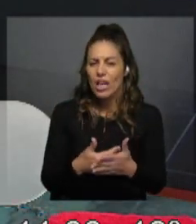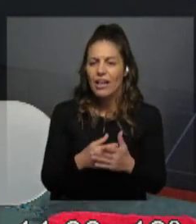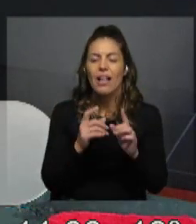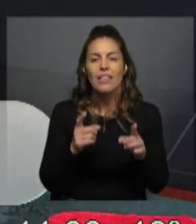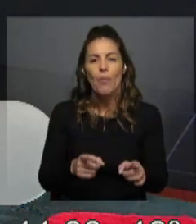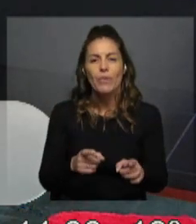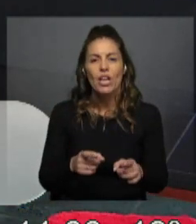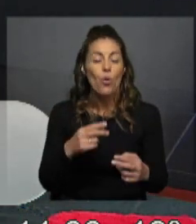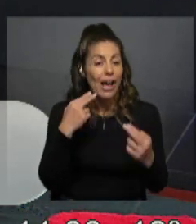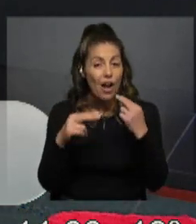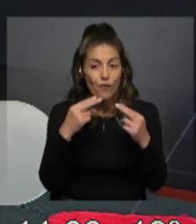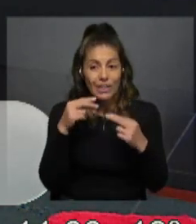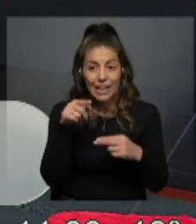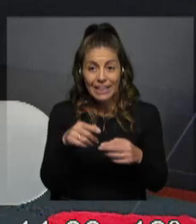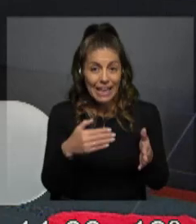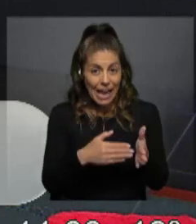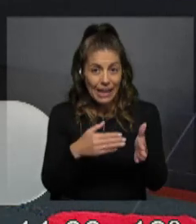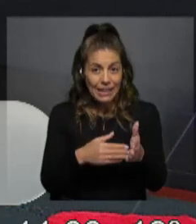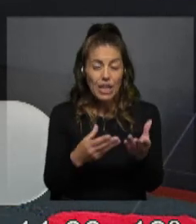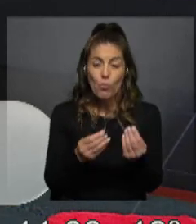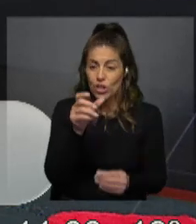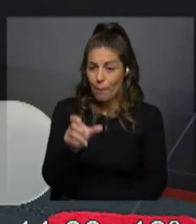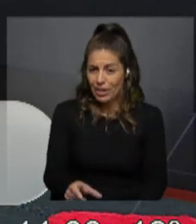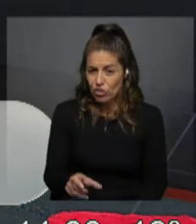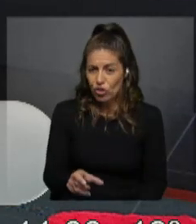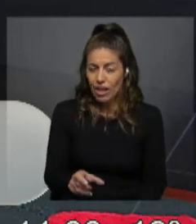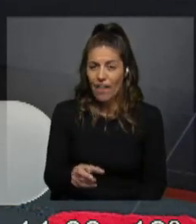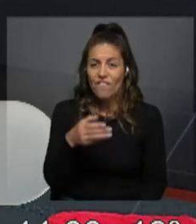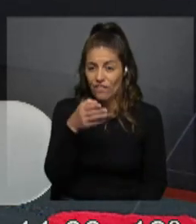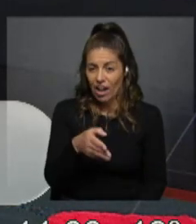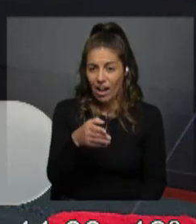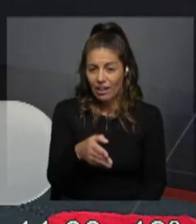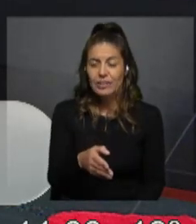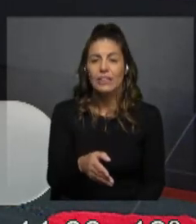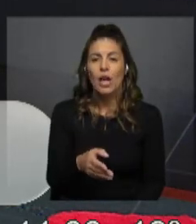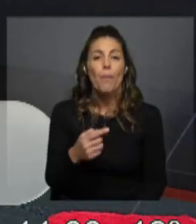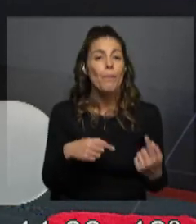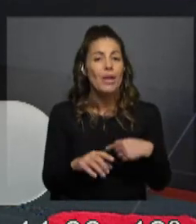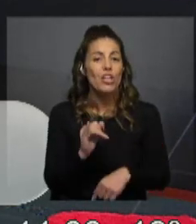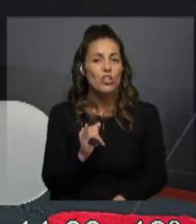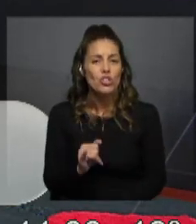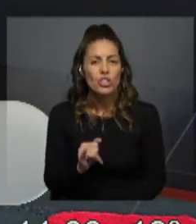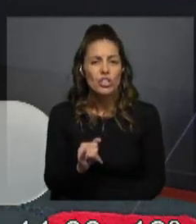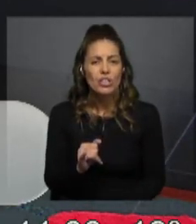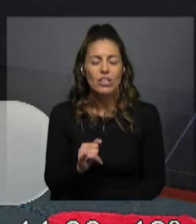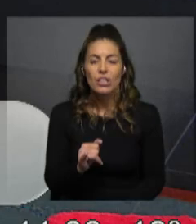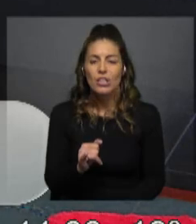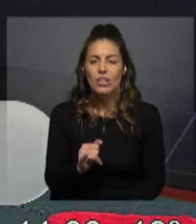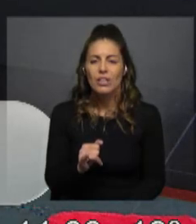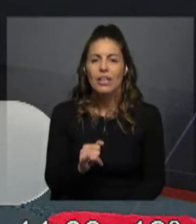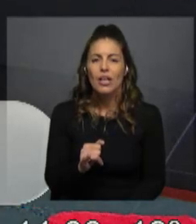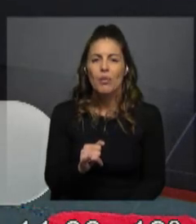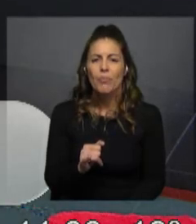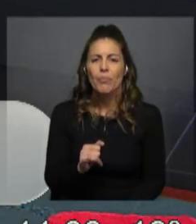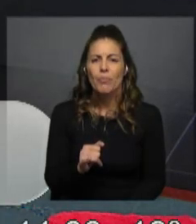también una cafetería aquí en la esquina donde muchísima gente me parece que acude. Pero sí, no tiene una camioneta de turrón recién que frenó